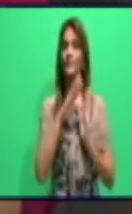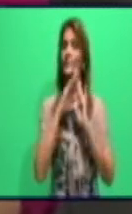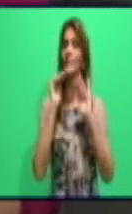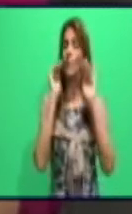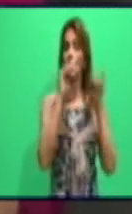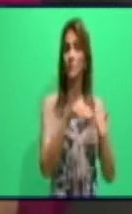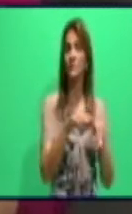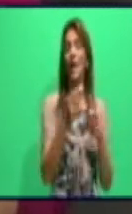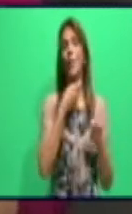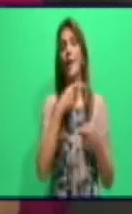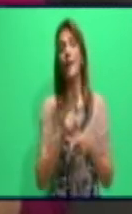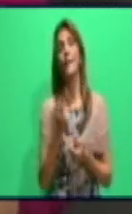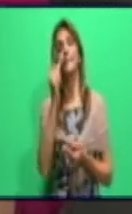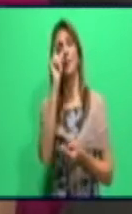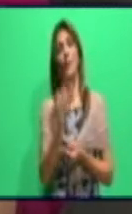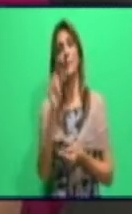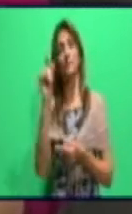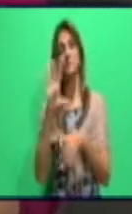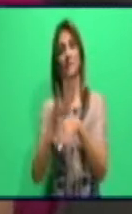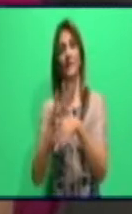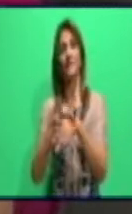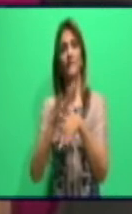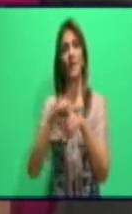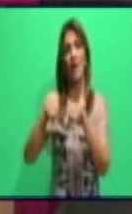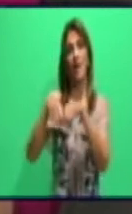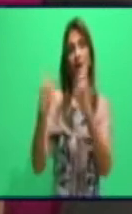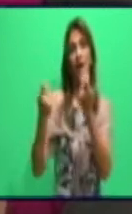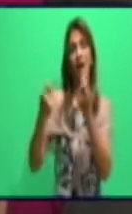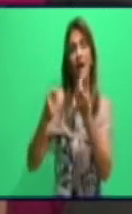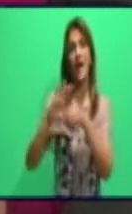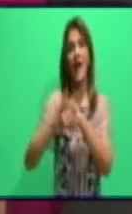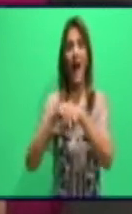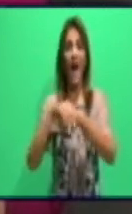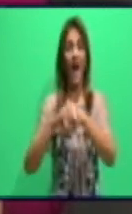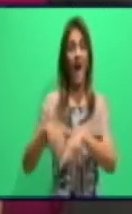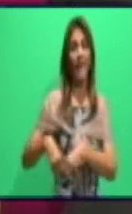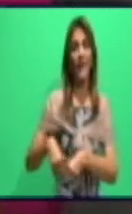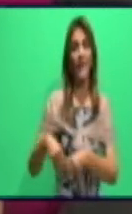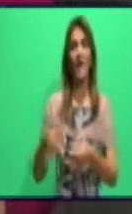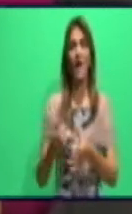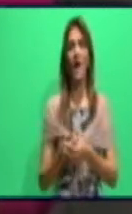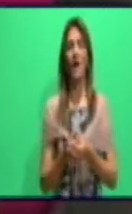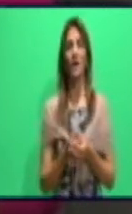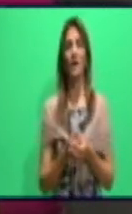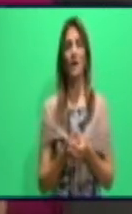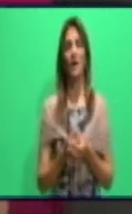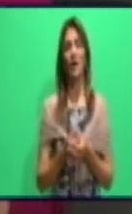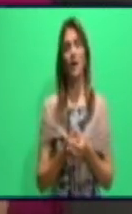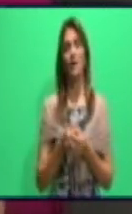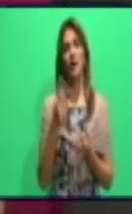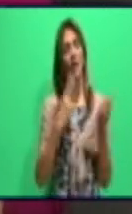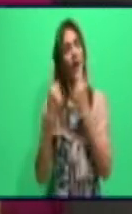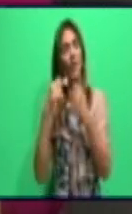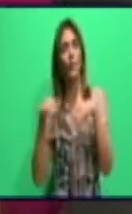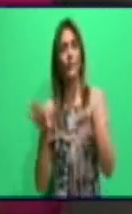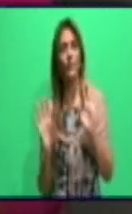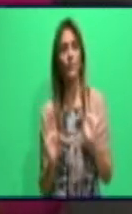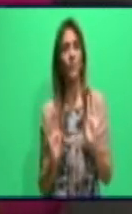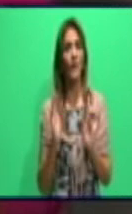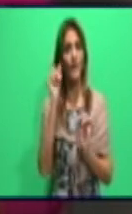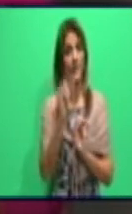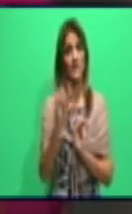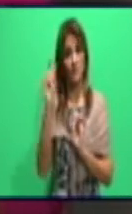cadera, un paciente recién operado, un paciente con algún accidente vascular encefálico, salvo excepciones que además